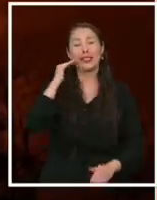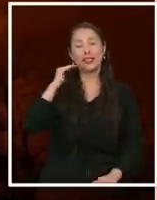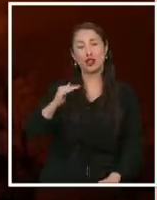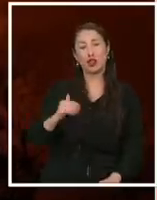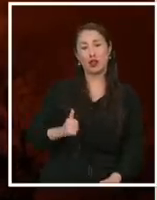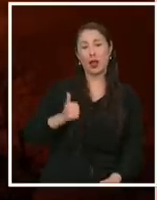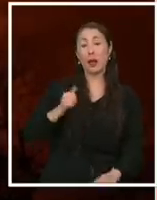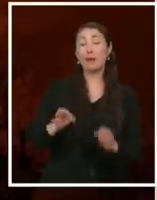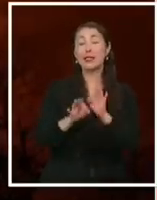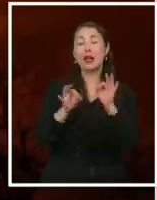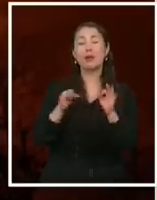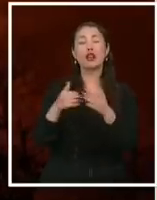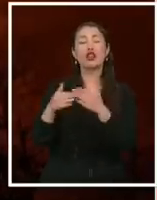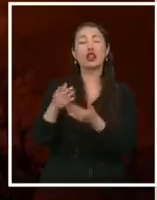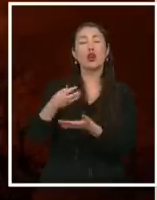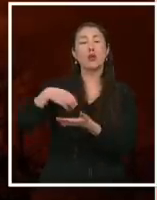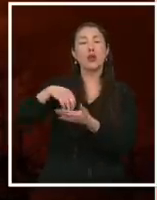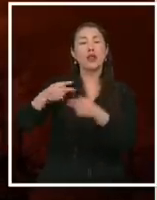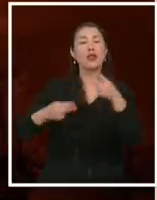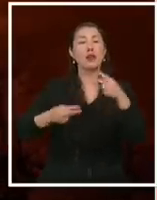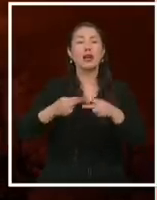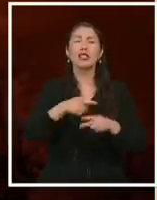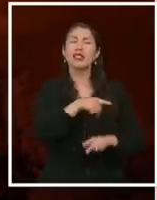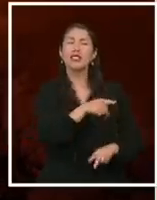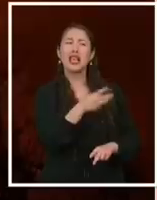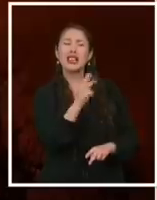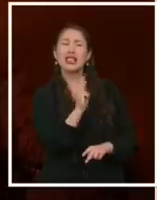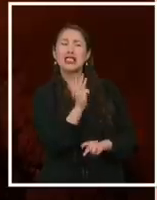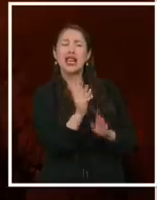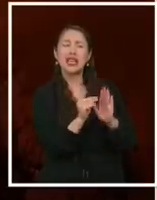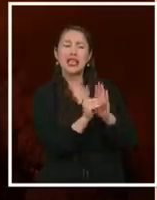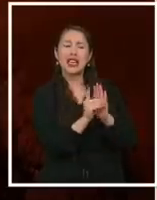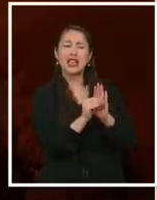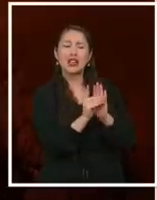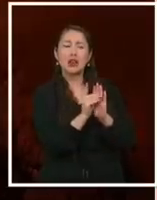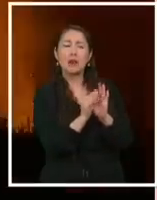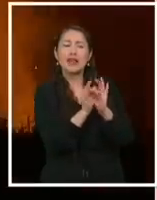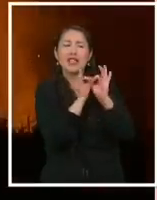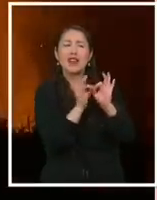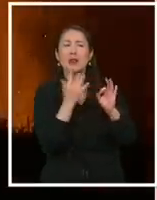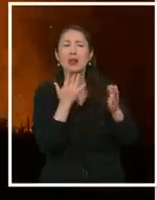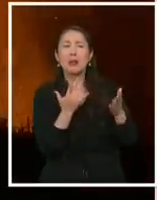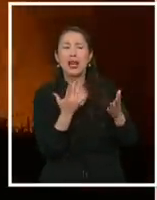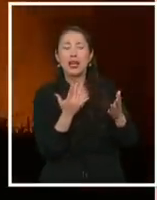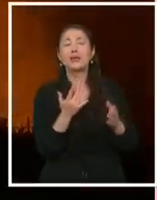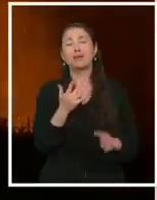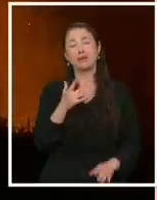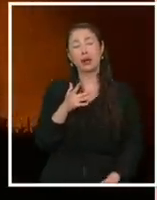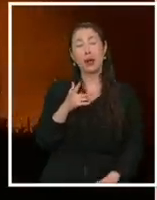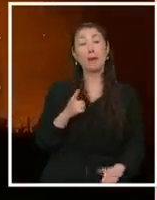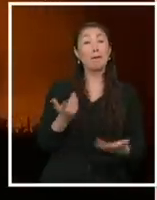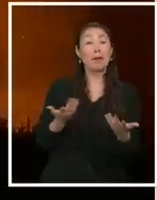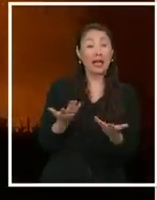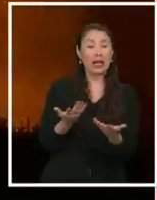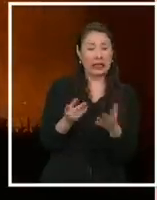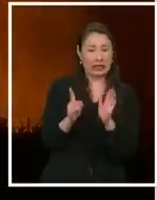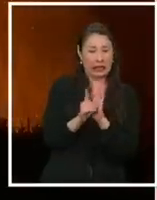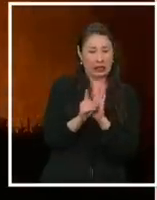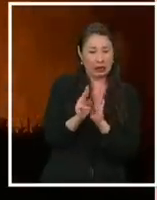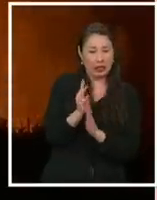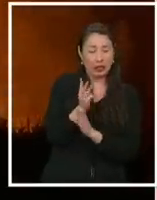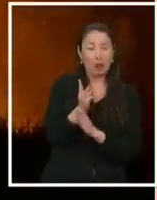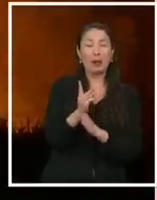Viña del Mar. ¿Y respecto a este tercer decreto que dice usted, para qué es en específico, gobernador? Básicamente para que la autoridad pueda disponer de